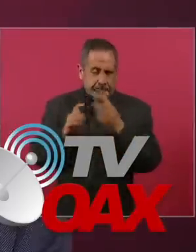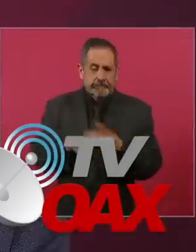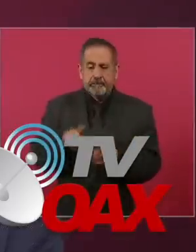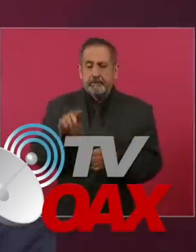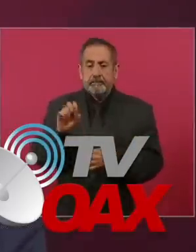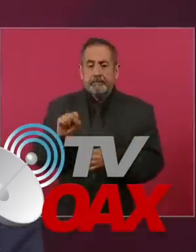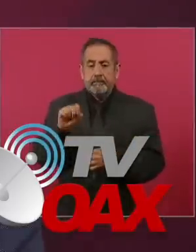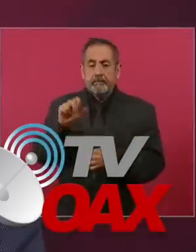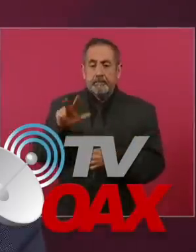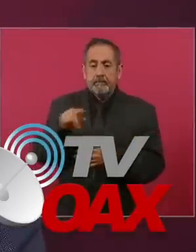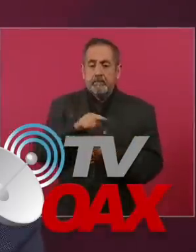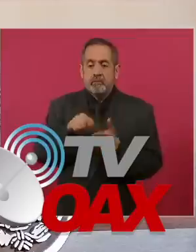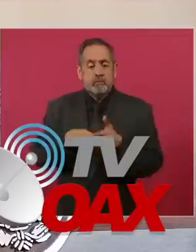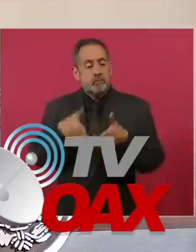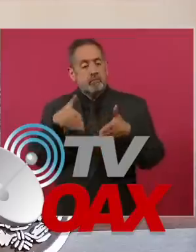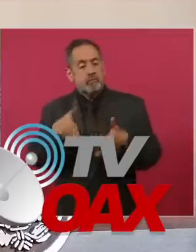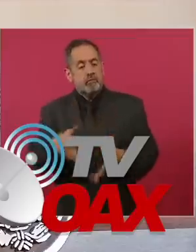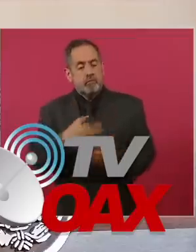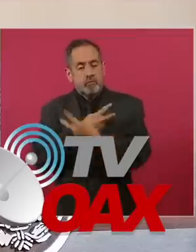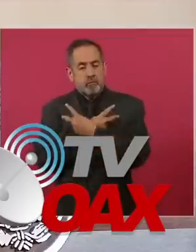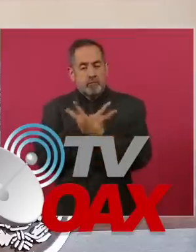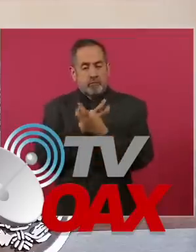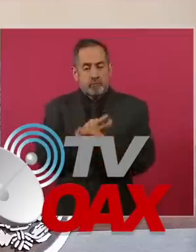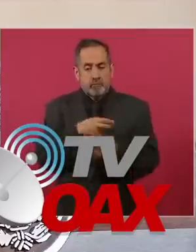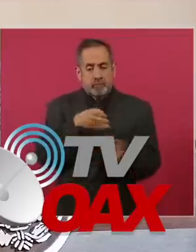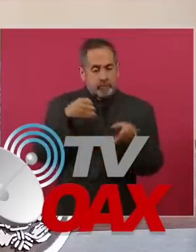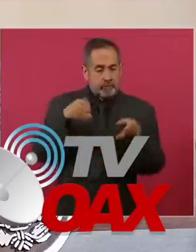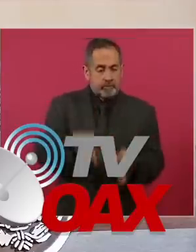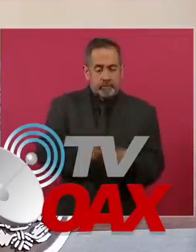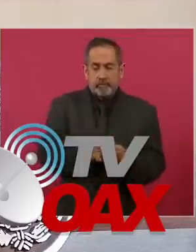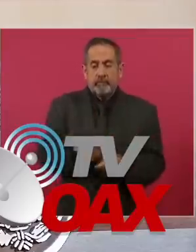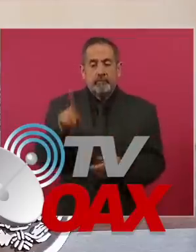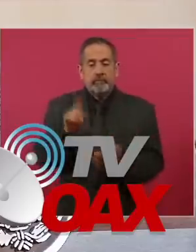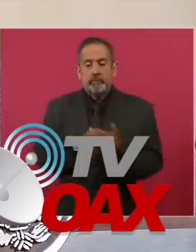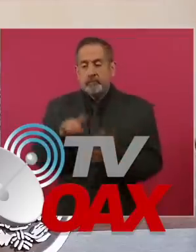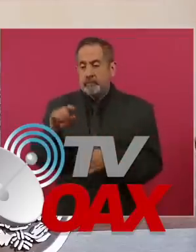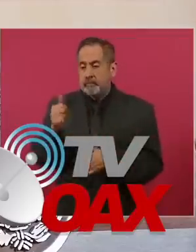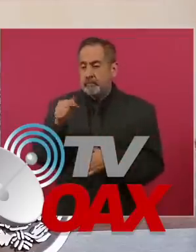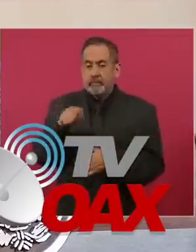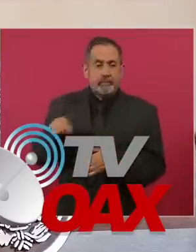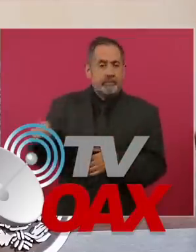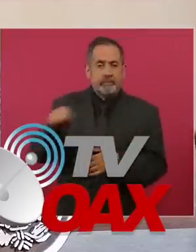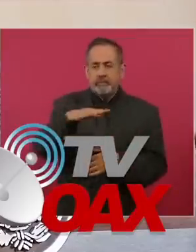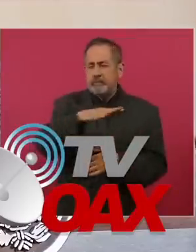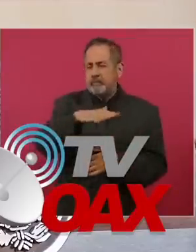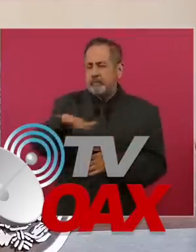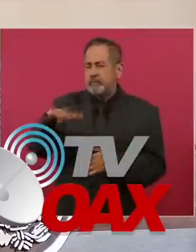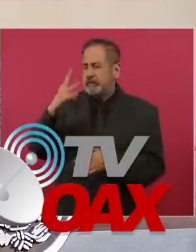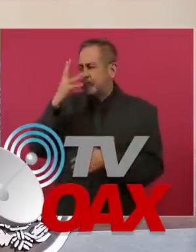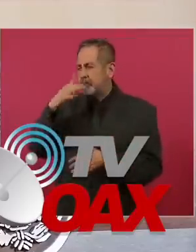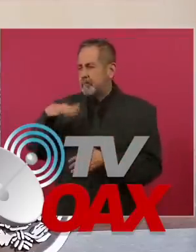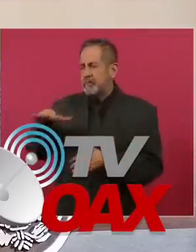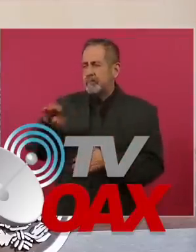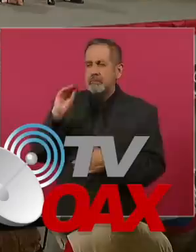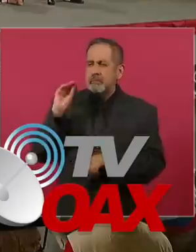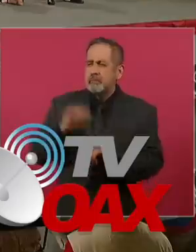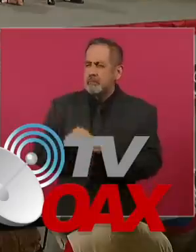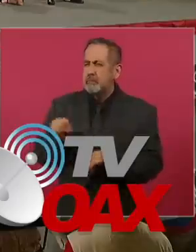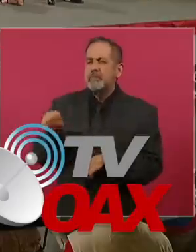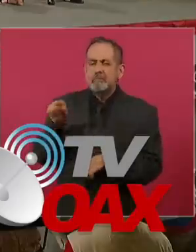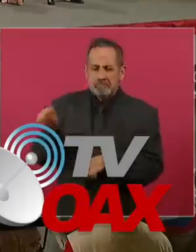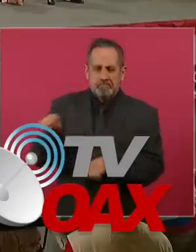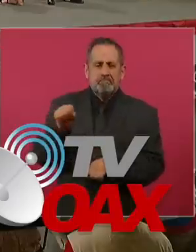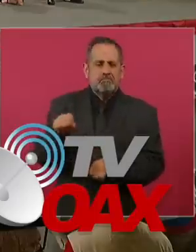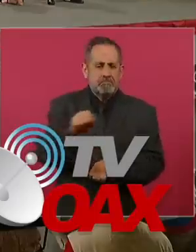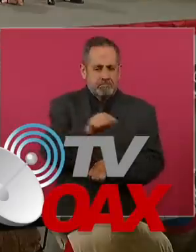entierros y 1,026 rasgos naturales asociados al paisaje, asociados a la presencia